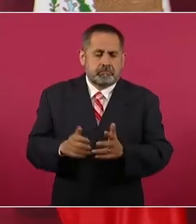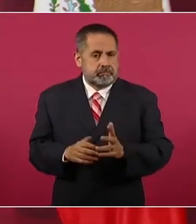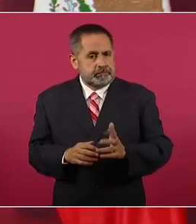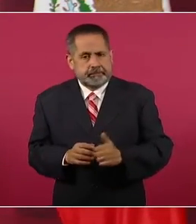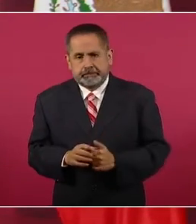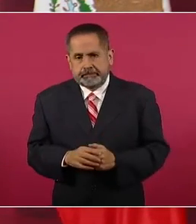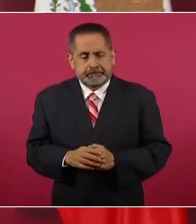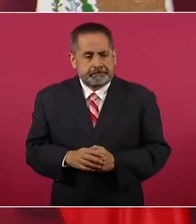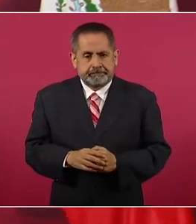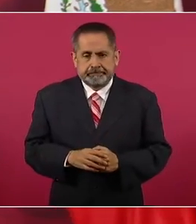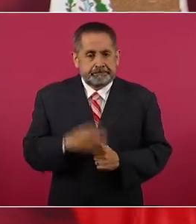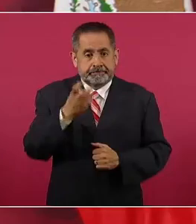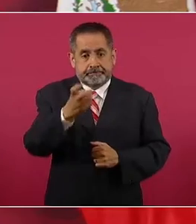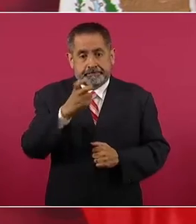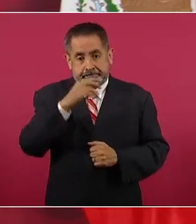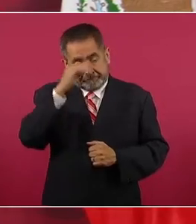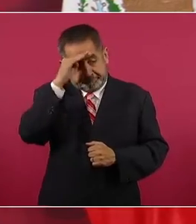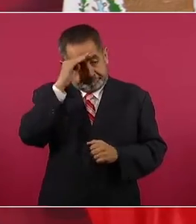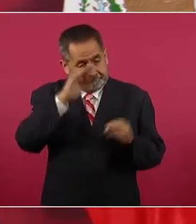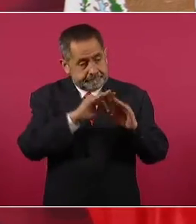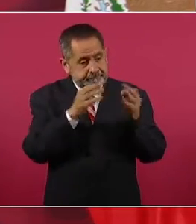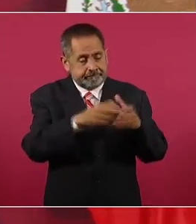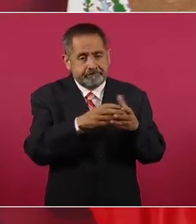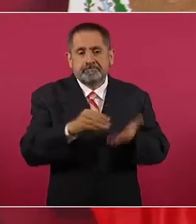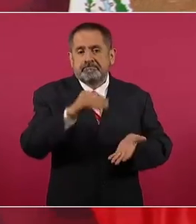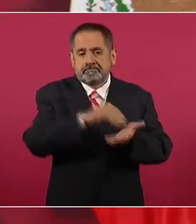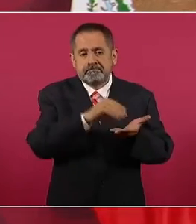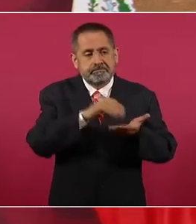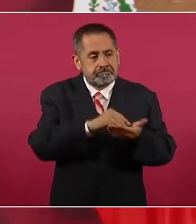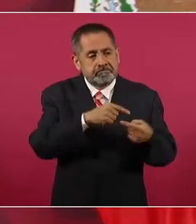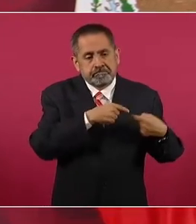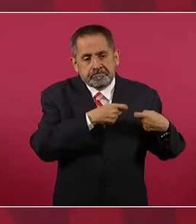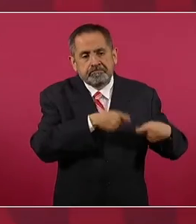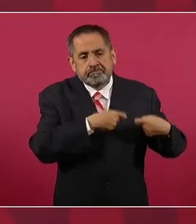Y ese pensamiento predominó